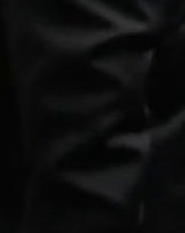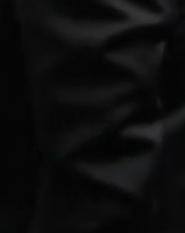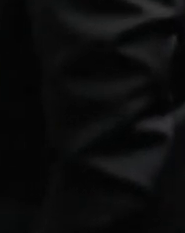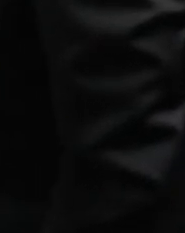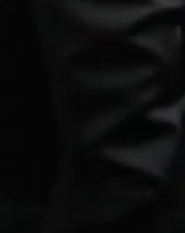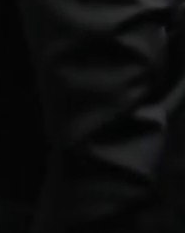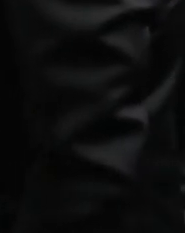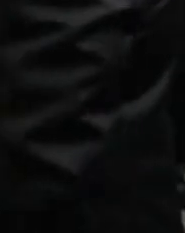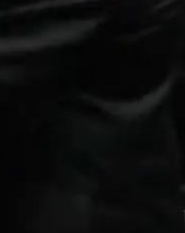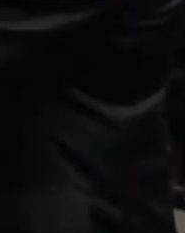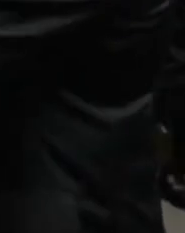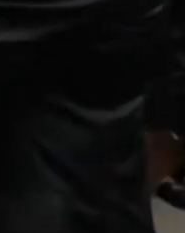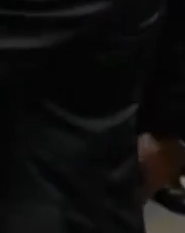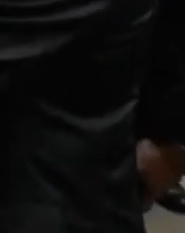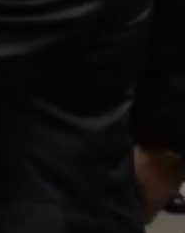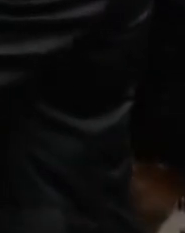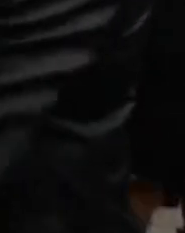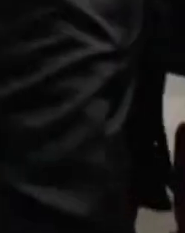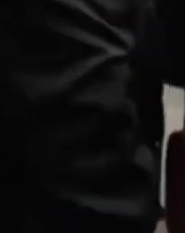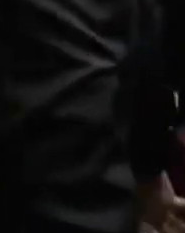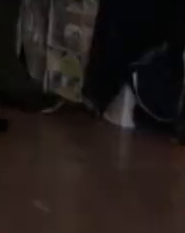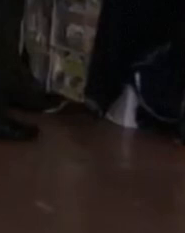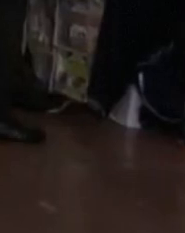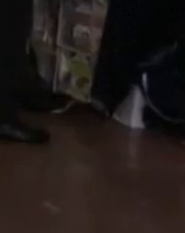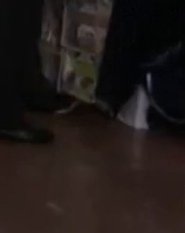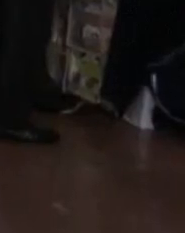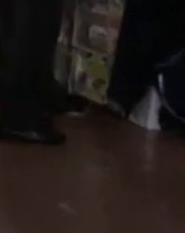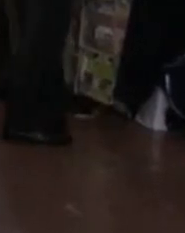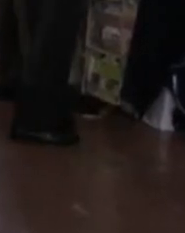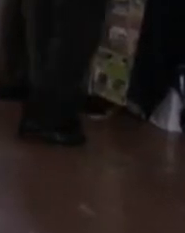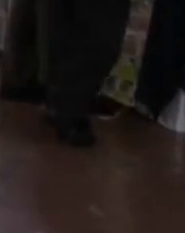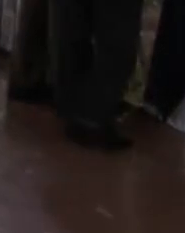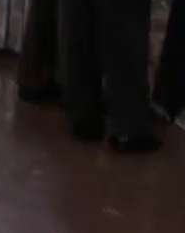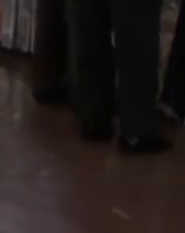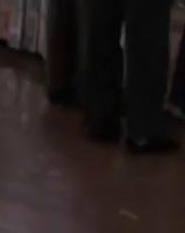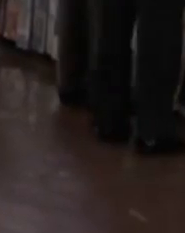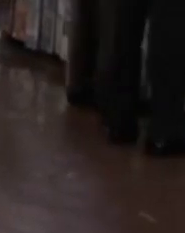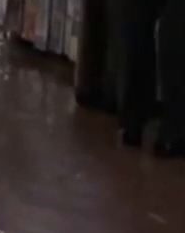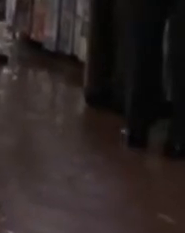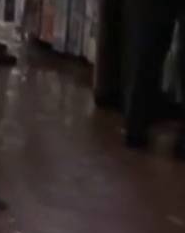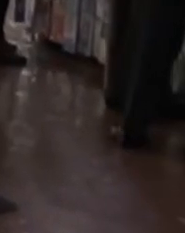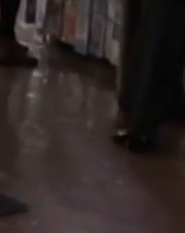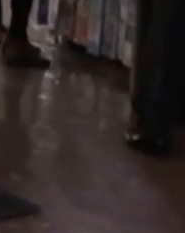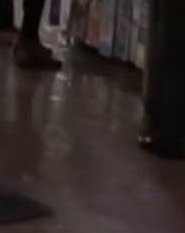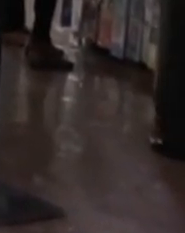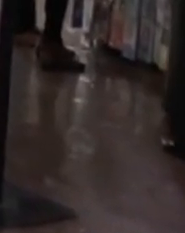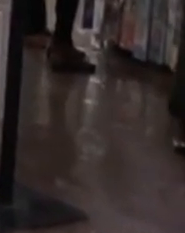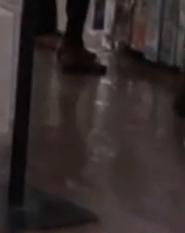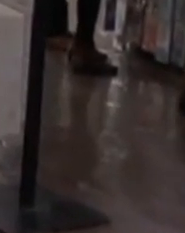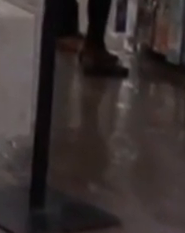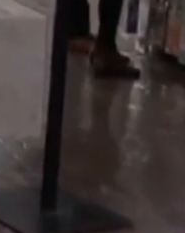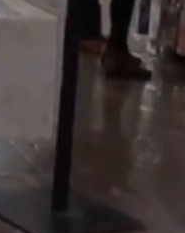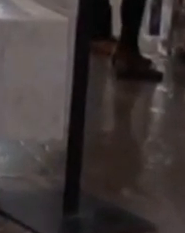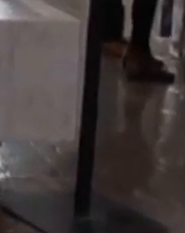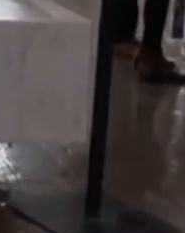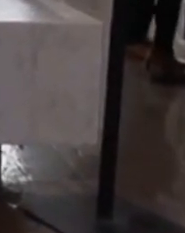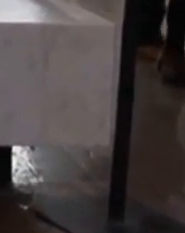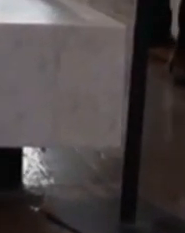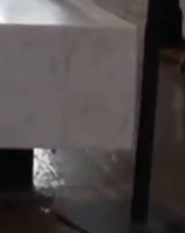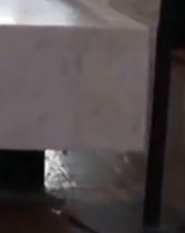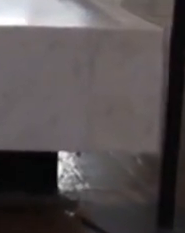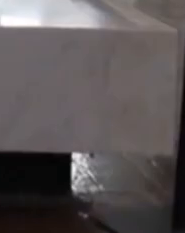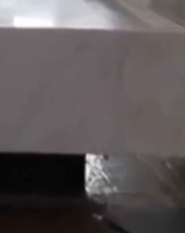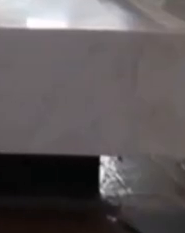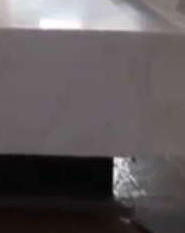y también están presentando algunos descuentos. Es importante mencionar que la Suprema Corte de Justicia de la Nación instaló un stand y